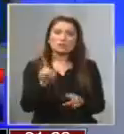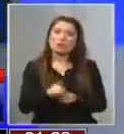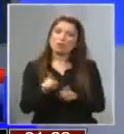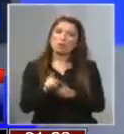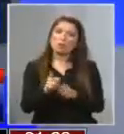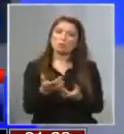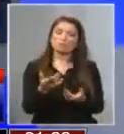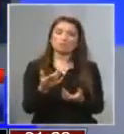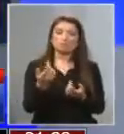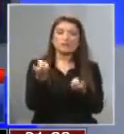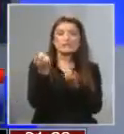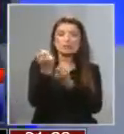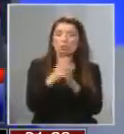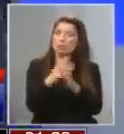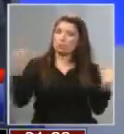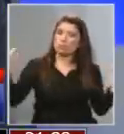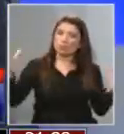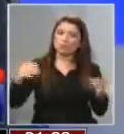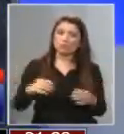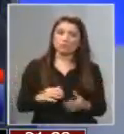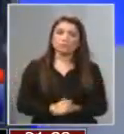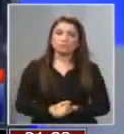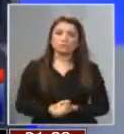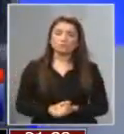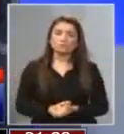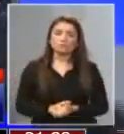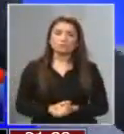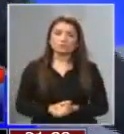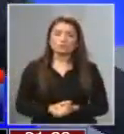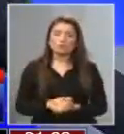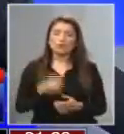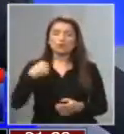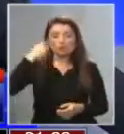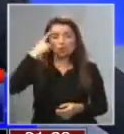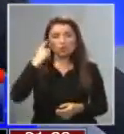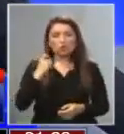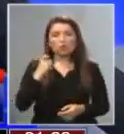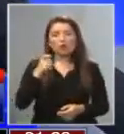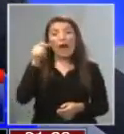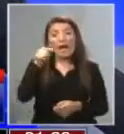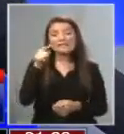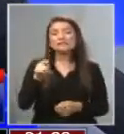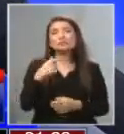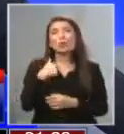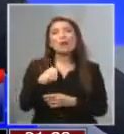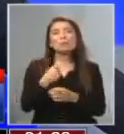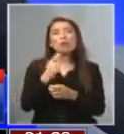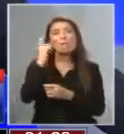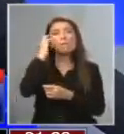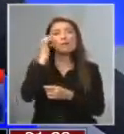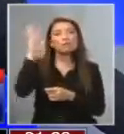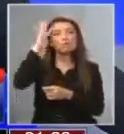usted. Sí. Bueno, yo creo que hay uno tiene que preguntarse cómo se hace esto